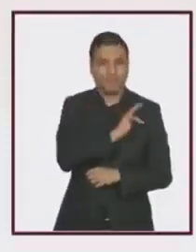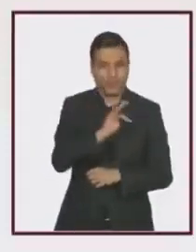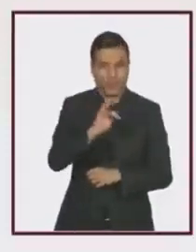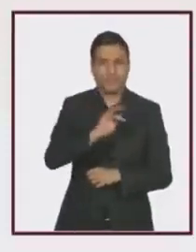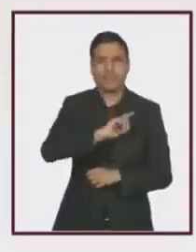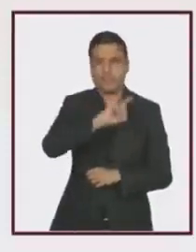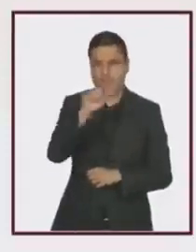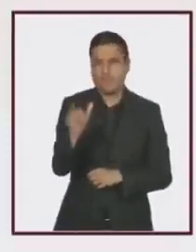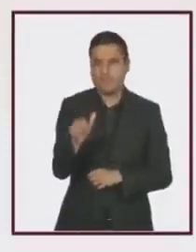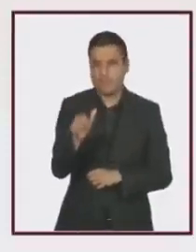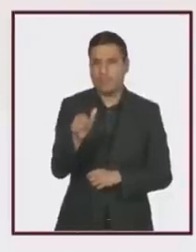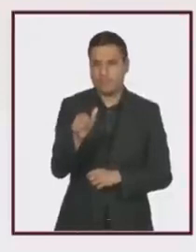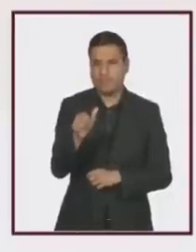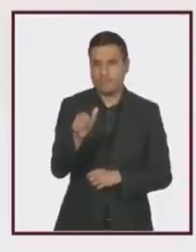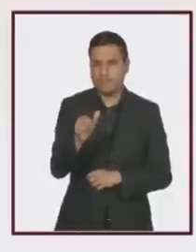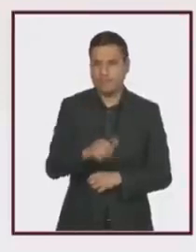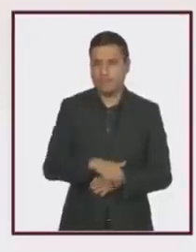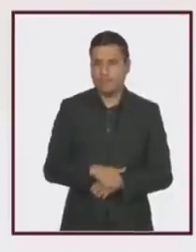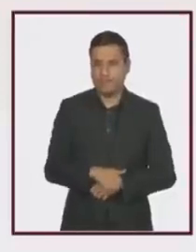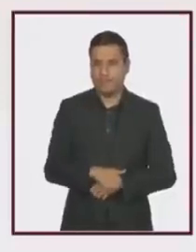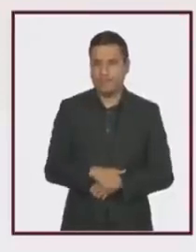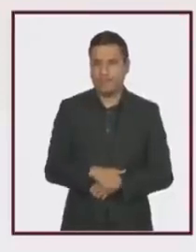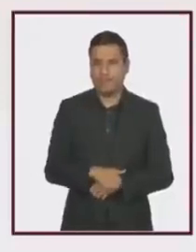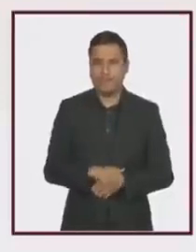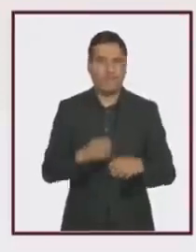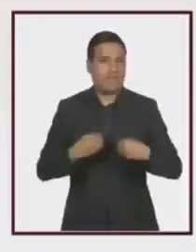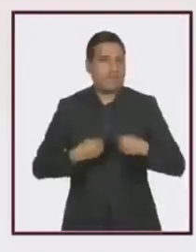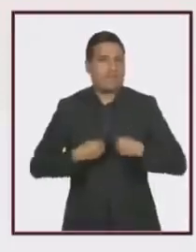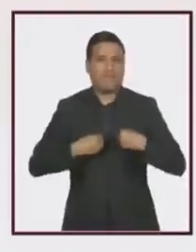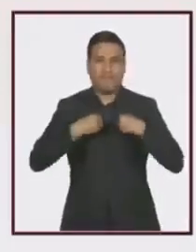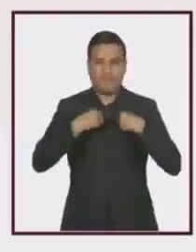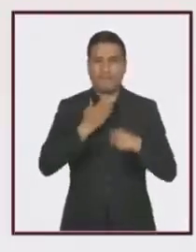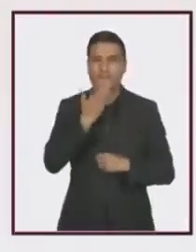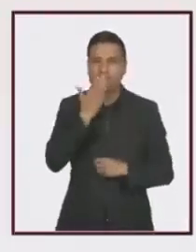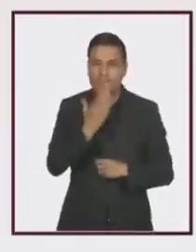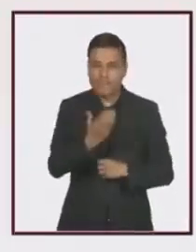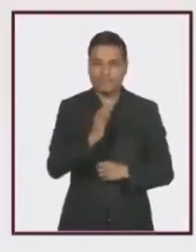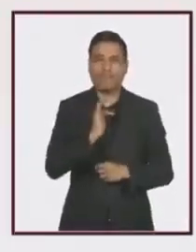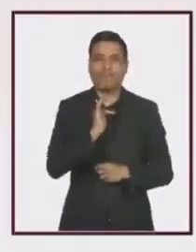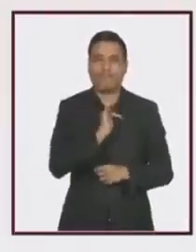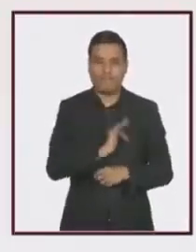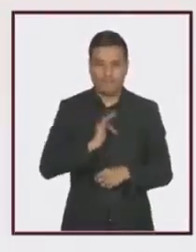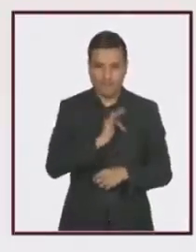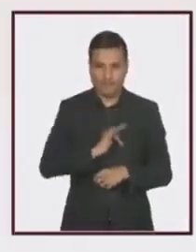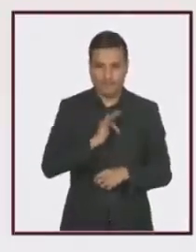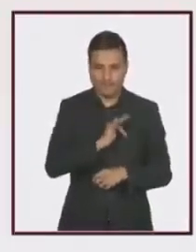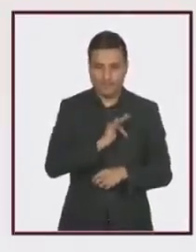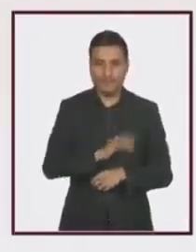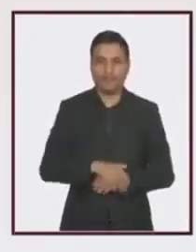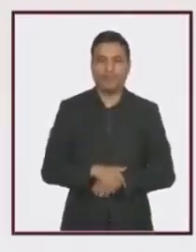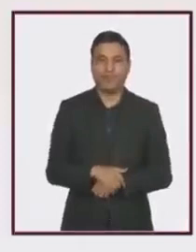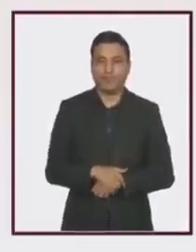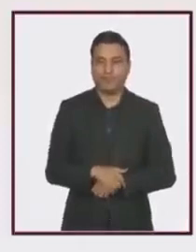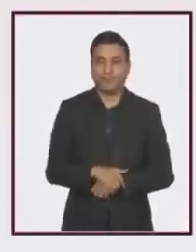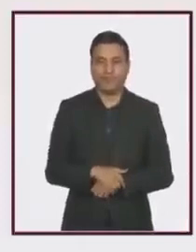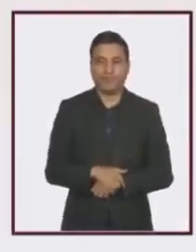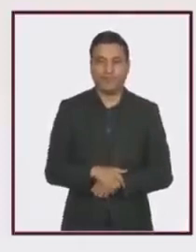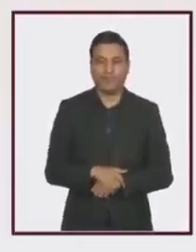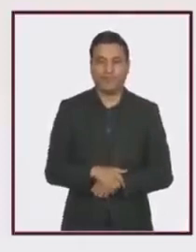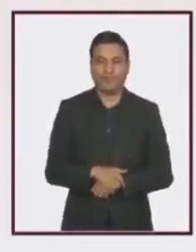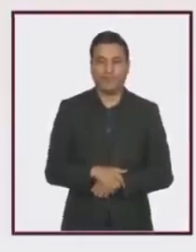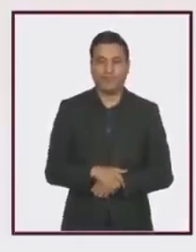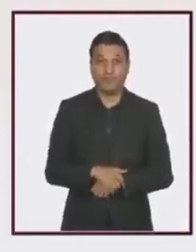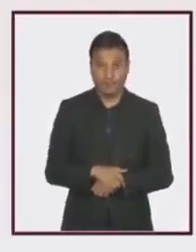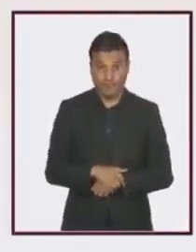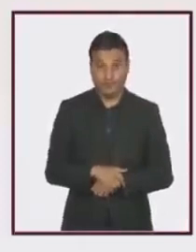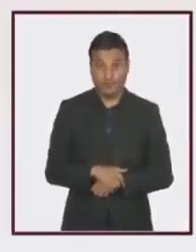identidad colectiva, así como vivir en bienestar y con felicidad. Si se fijan, este elemento o